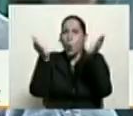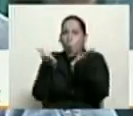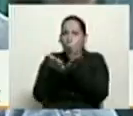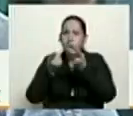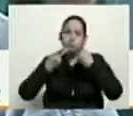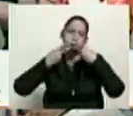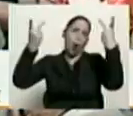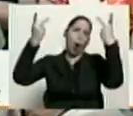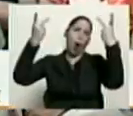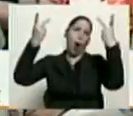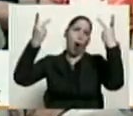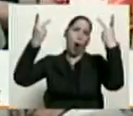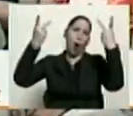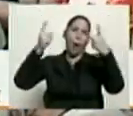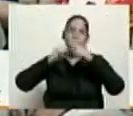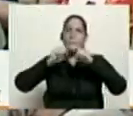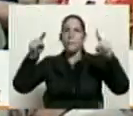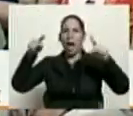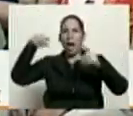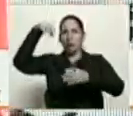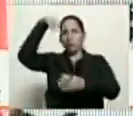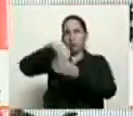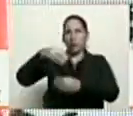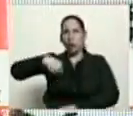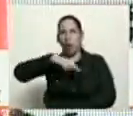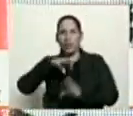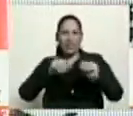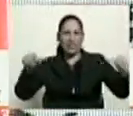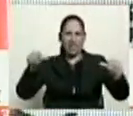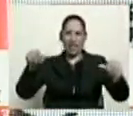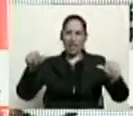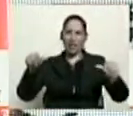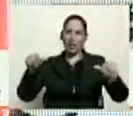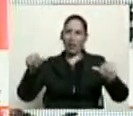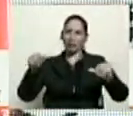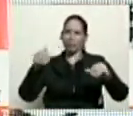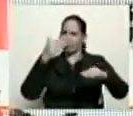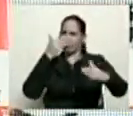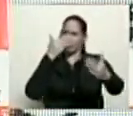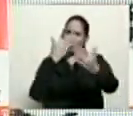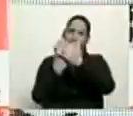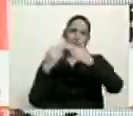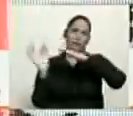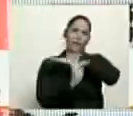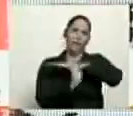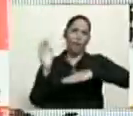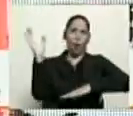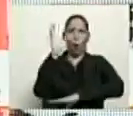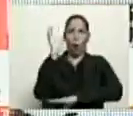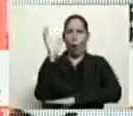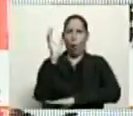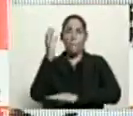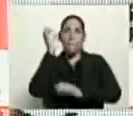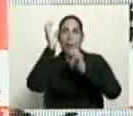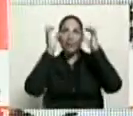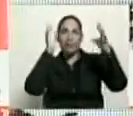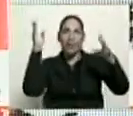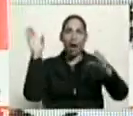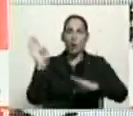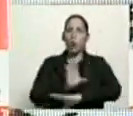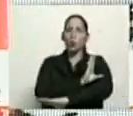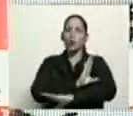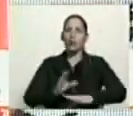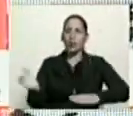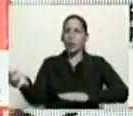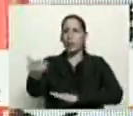para una invasión a nuestra tierra desde Colombia. inventaron un concierto que iba a recoger no sé cuántos millones